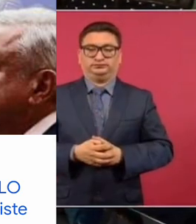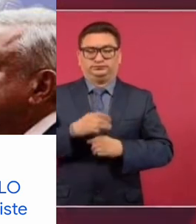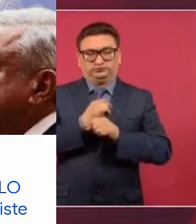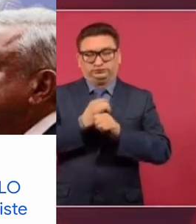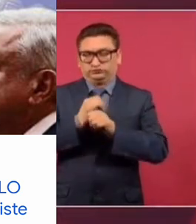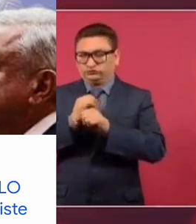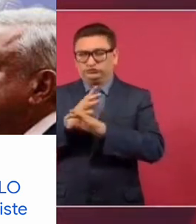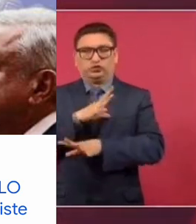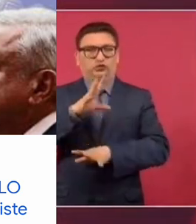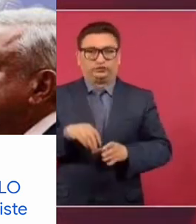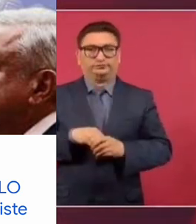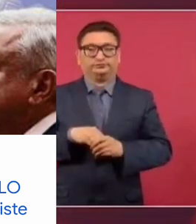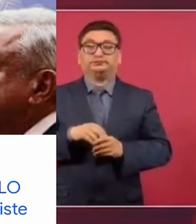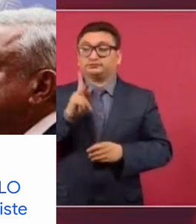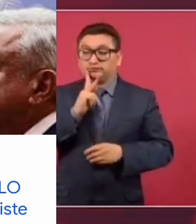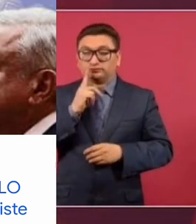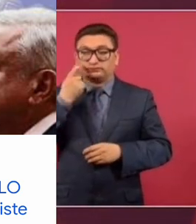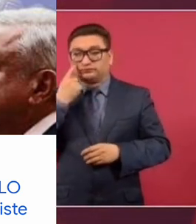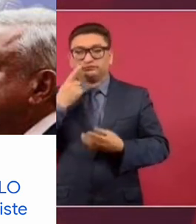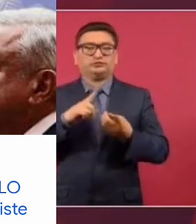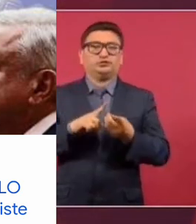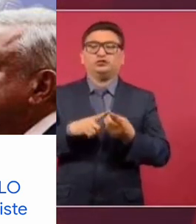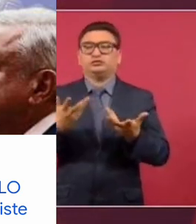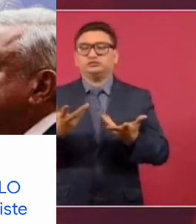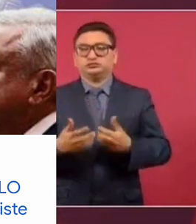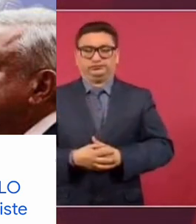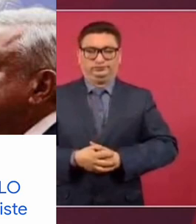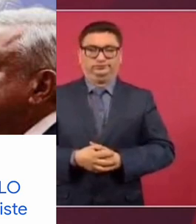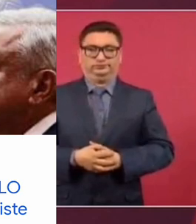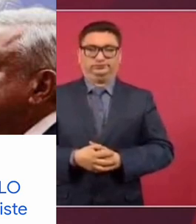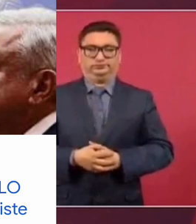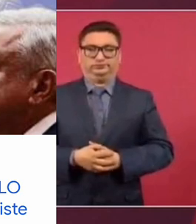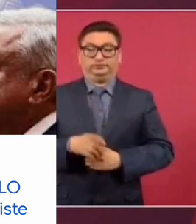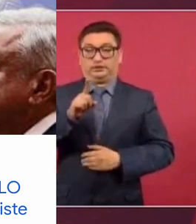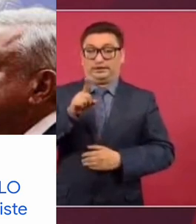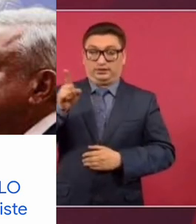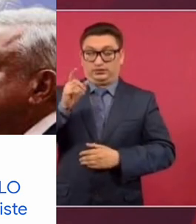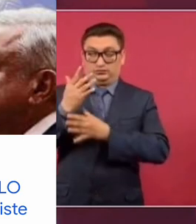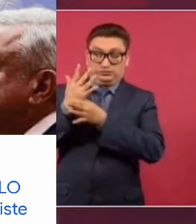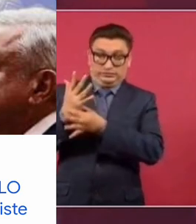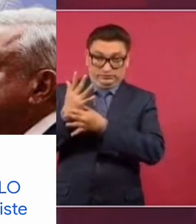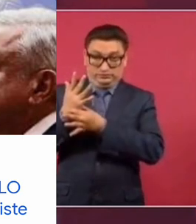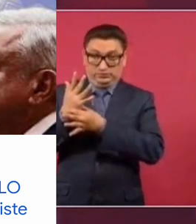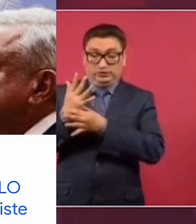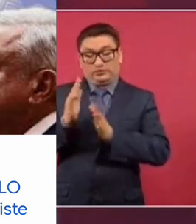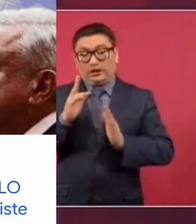elementos para ver qué es exactamente lo que ellos sostienen